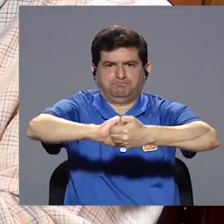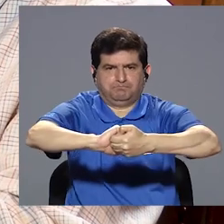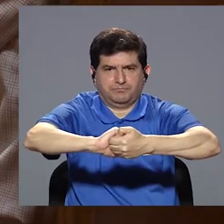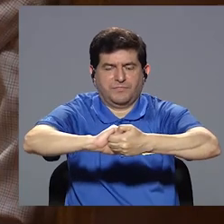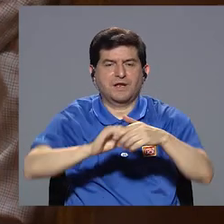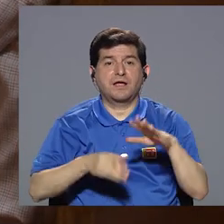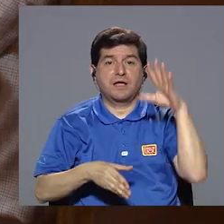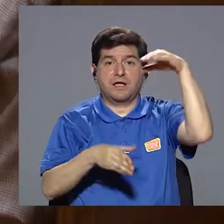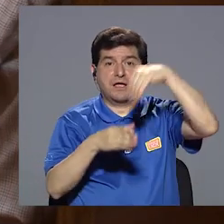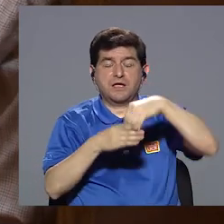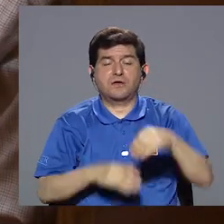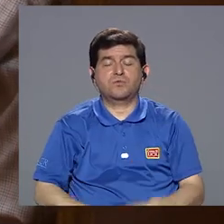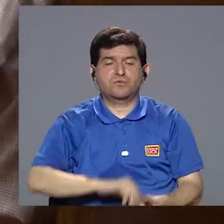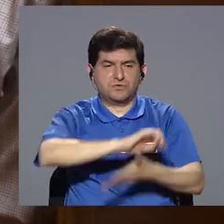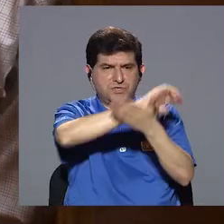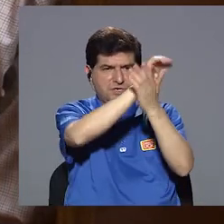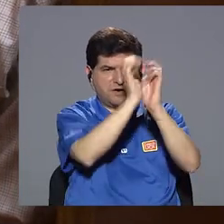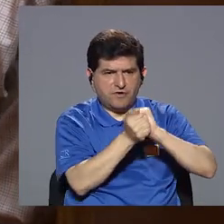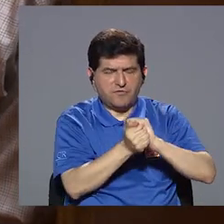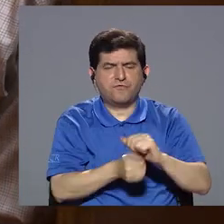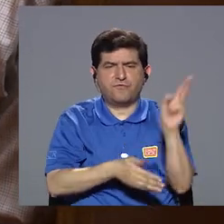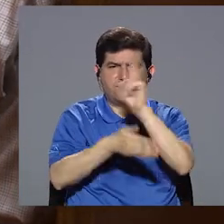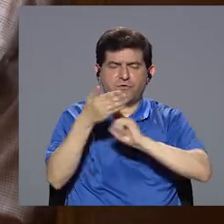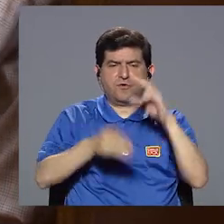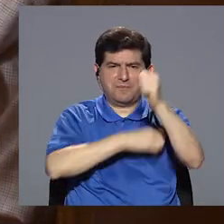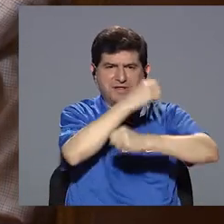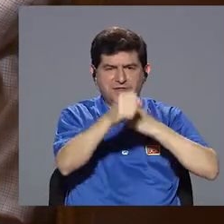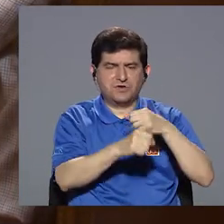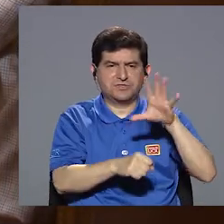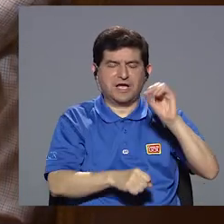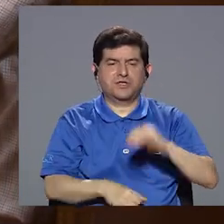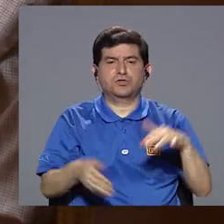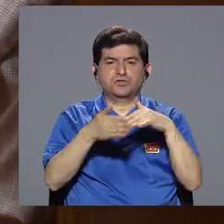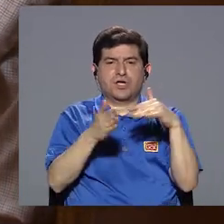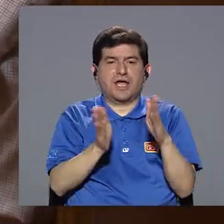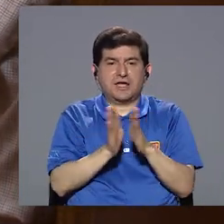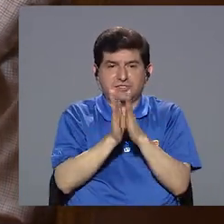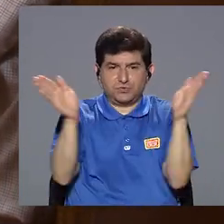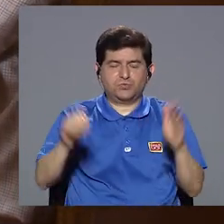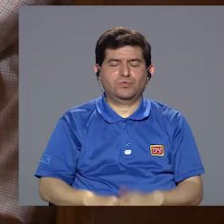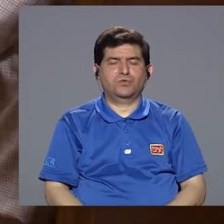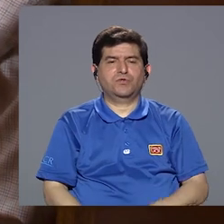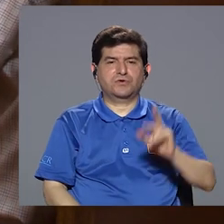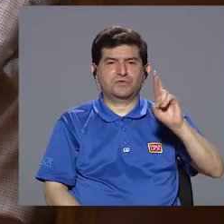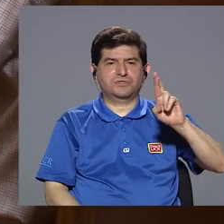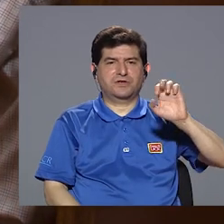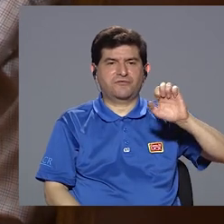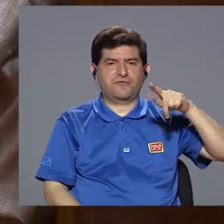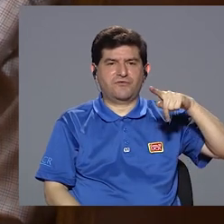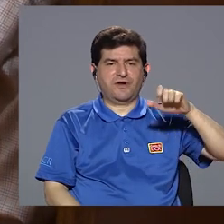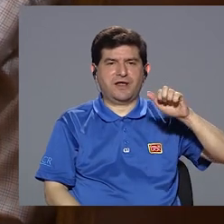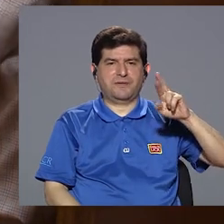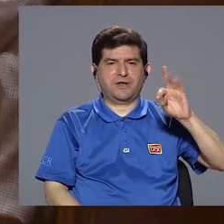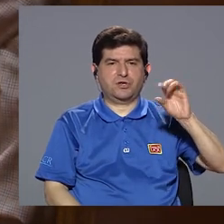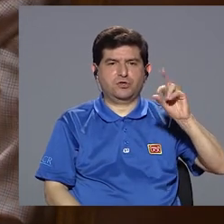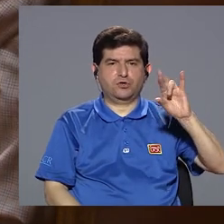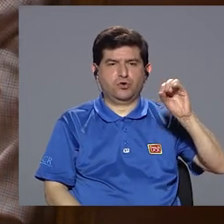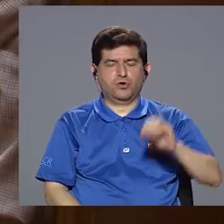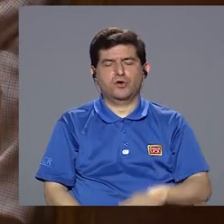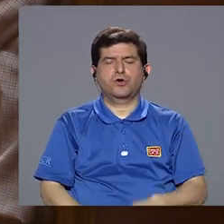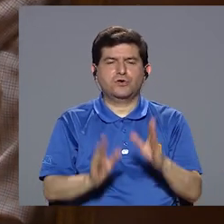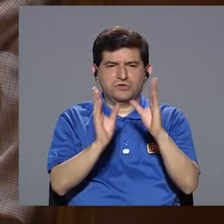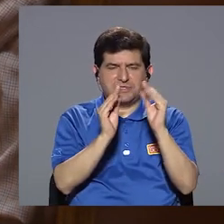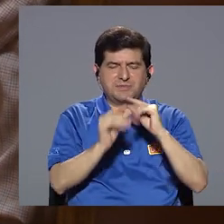la solidaridad eso incluye desde la reforma universitaria de los años 50 los estudios generales los repertorios los